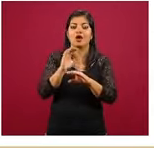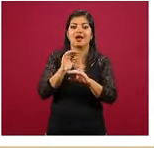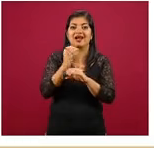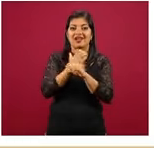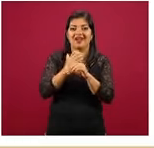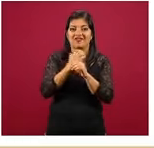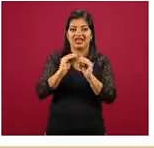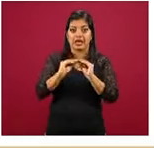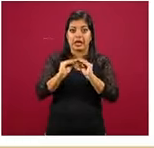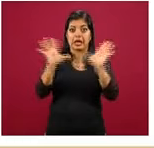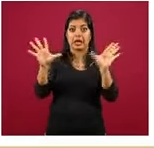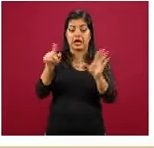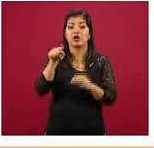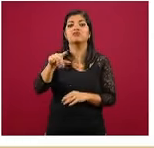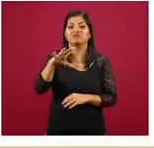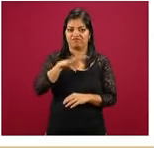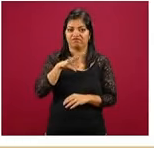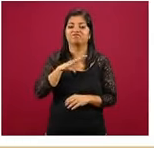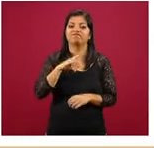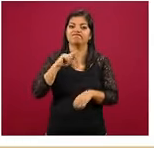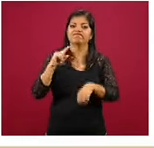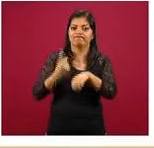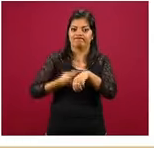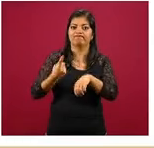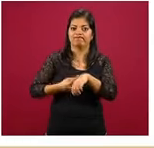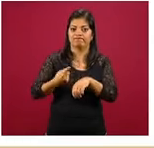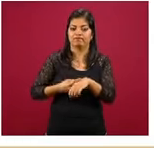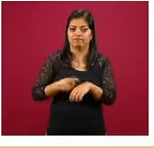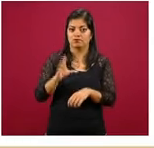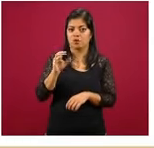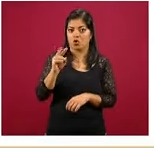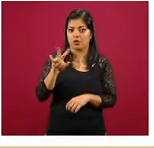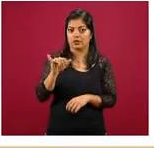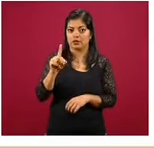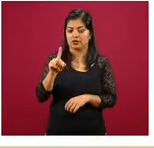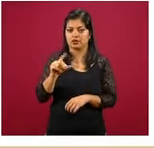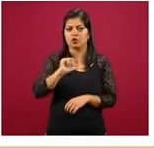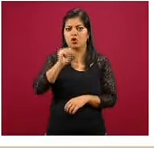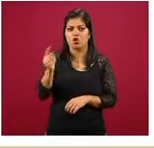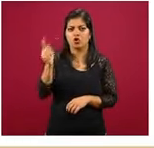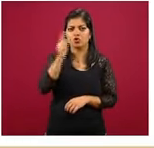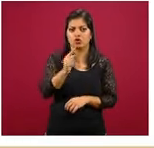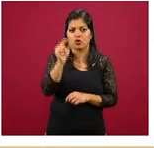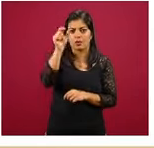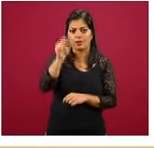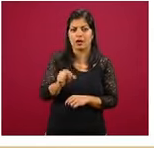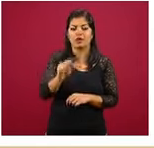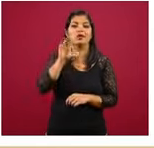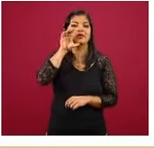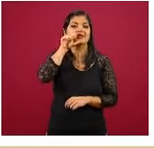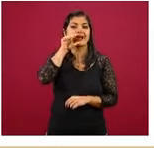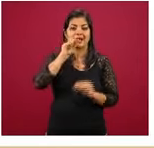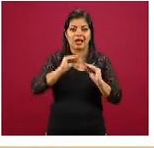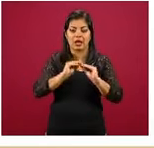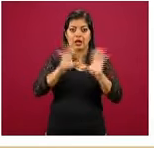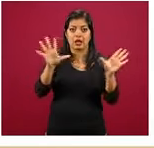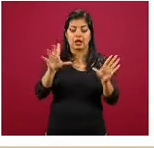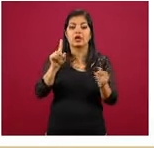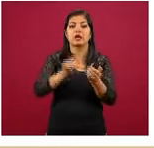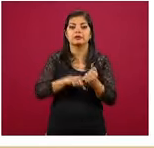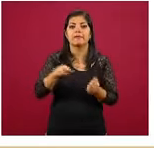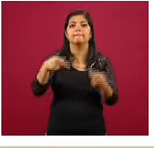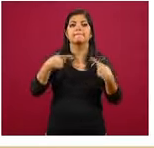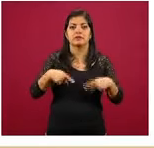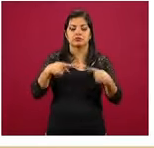son las personas que salieron confirmadas, y las barras que están en el color naranja claro son aquellas personas en quienes